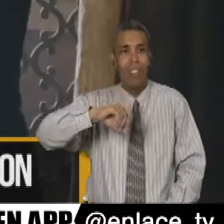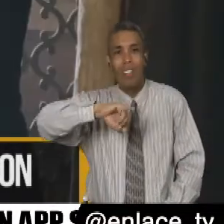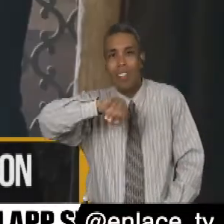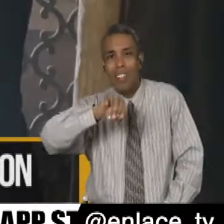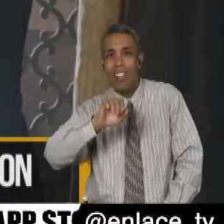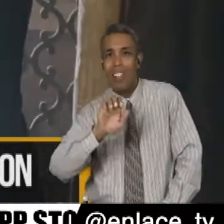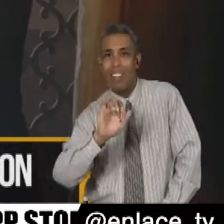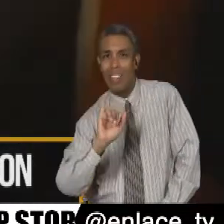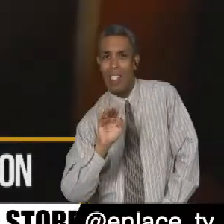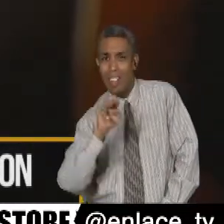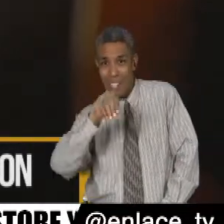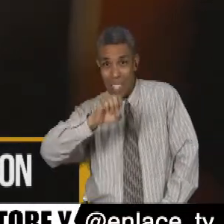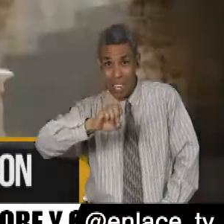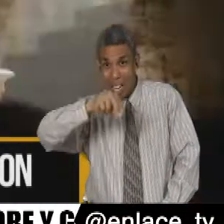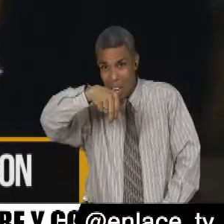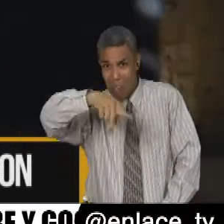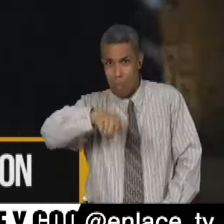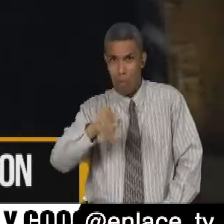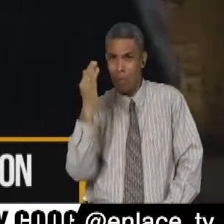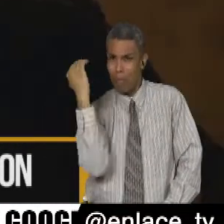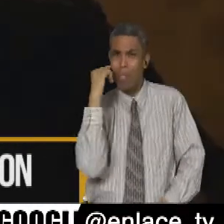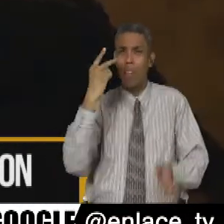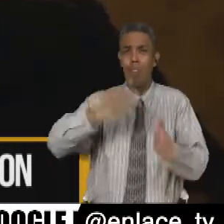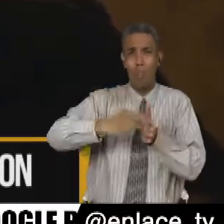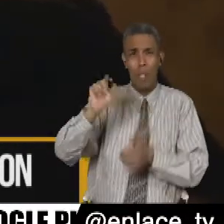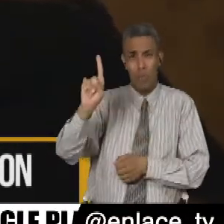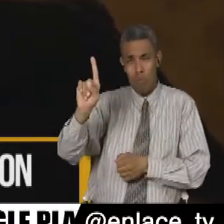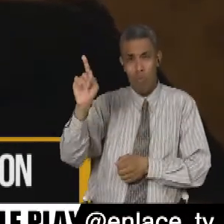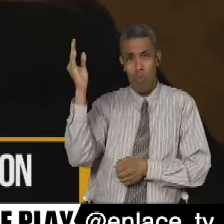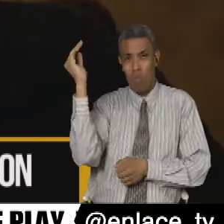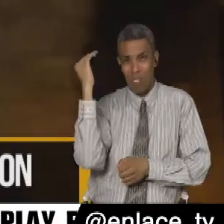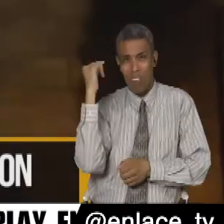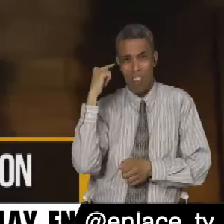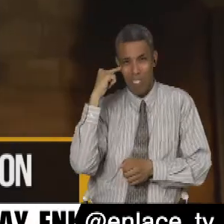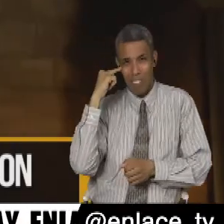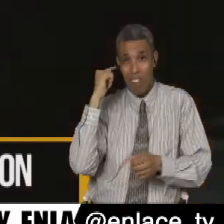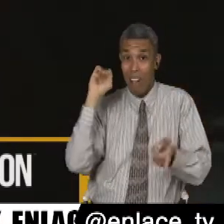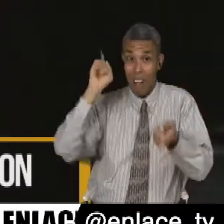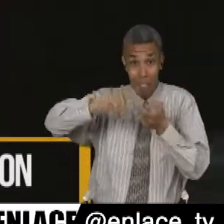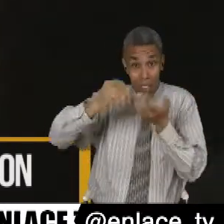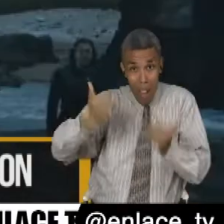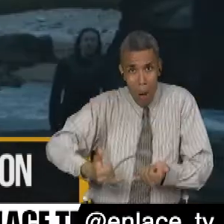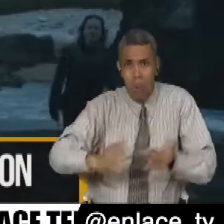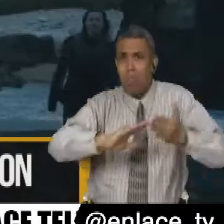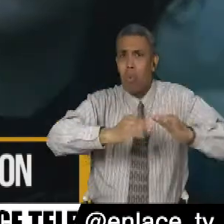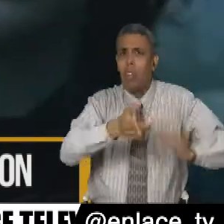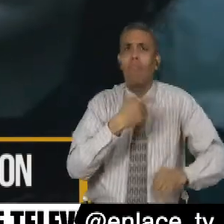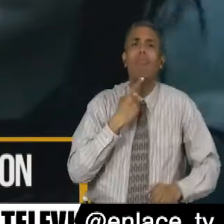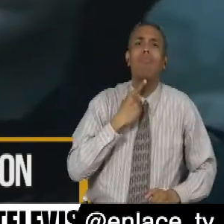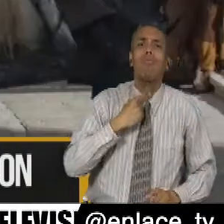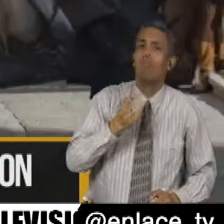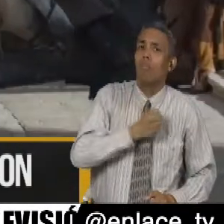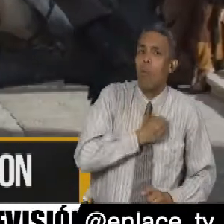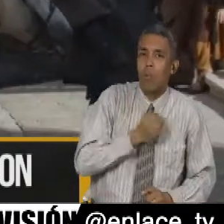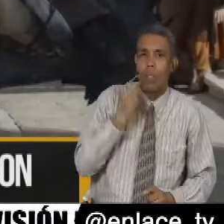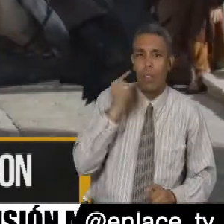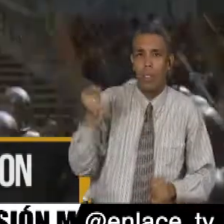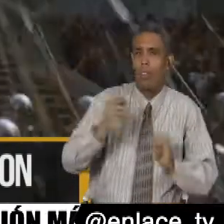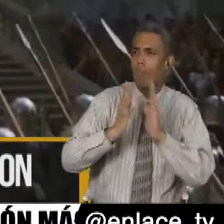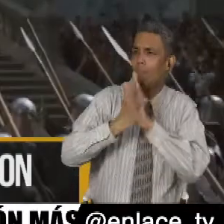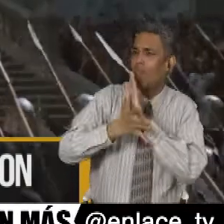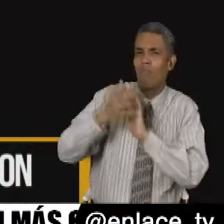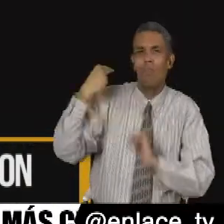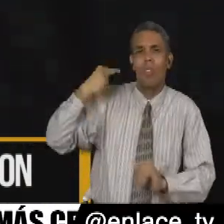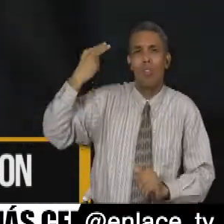una serie que desde 2001 ha logrado batir récords de audiencia la historia basada en una saga de libros de george martin ha cautivado